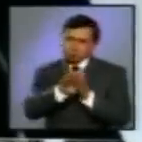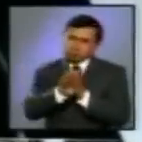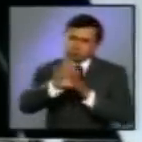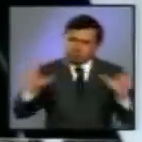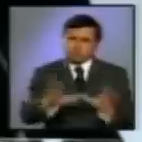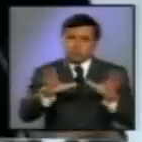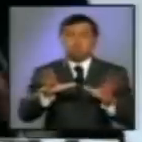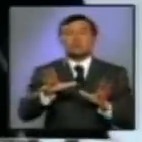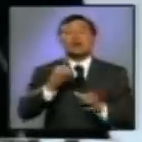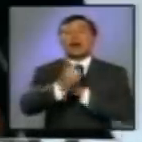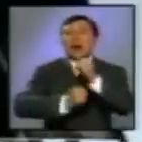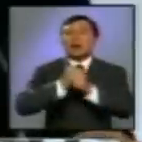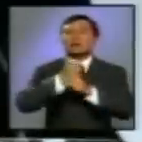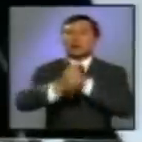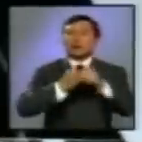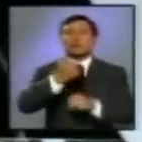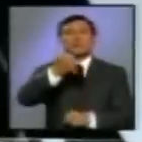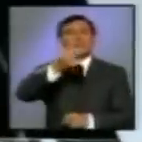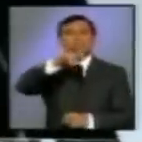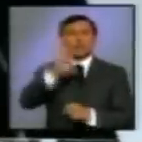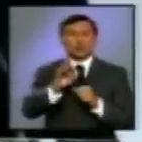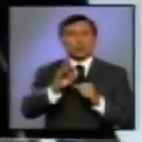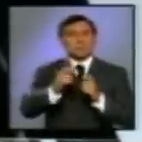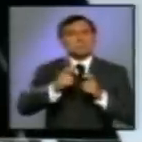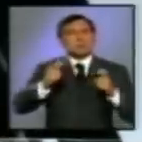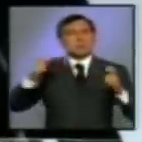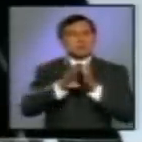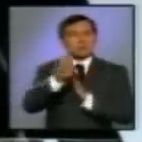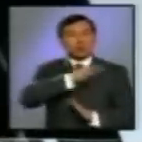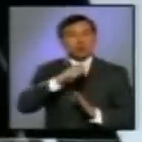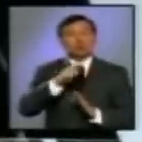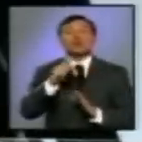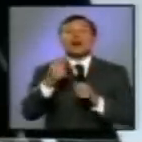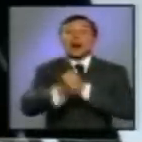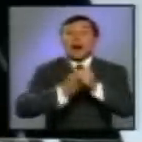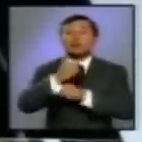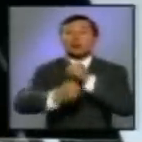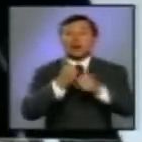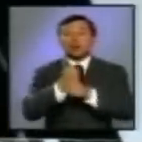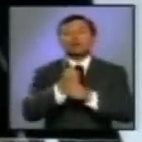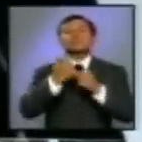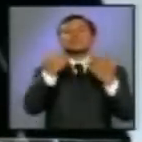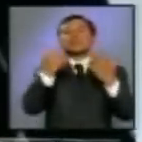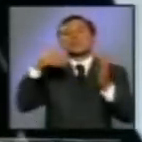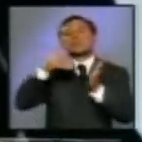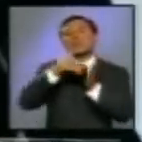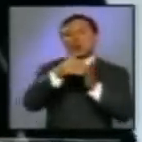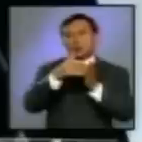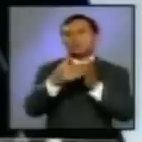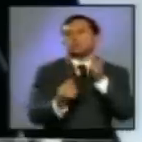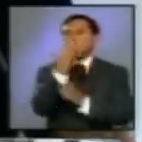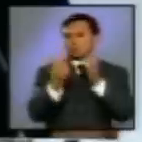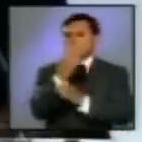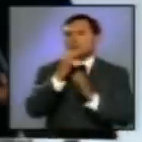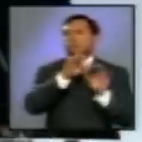6% anual para crear 1.200.000 empleos cada año, 7 millones de empleos en el sexenio.